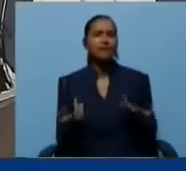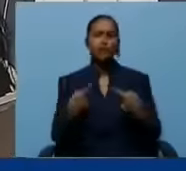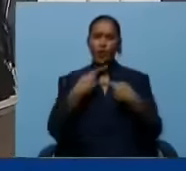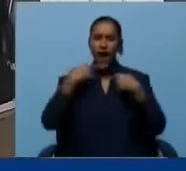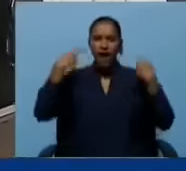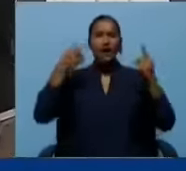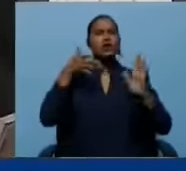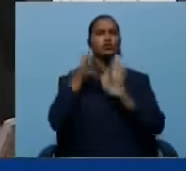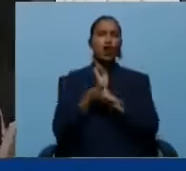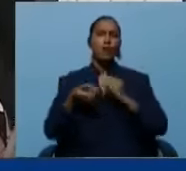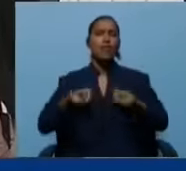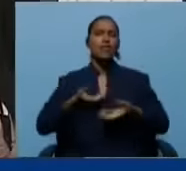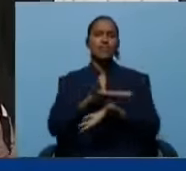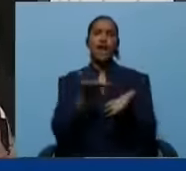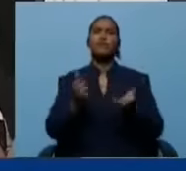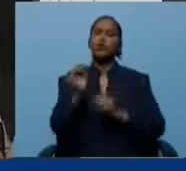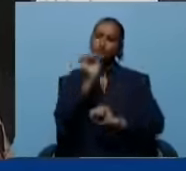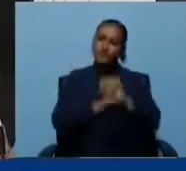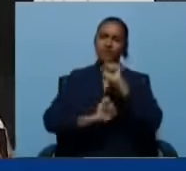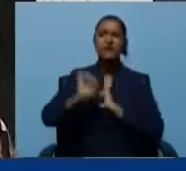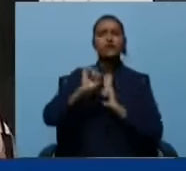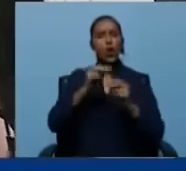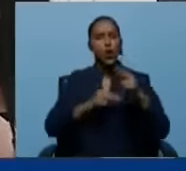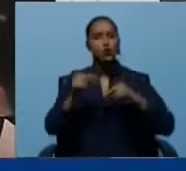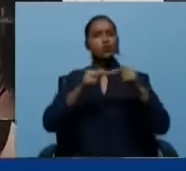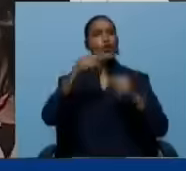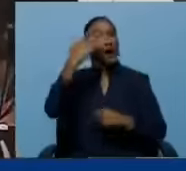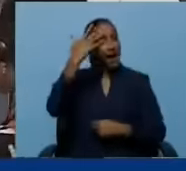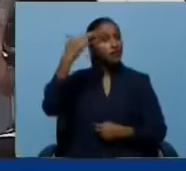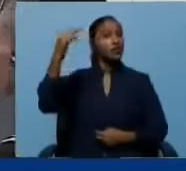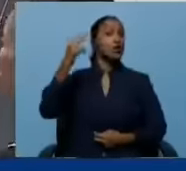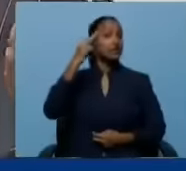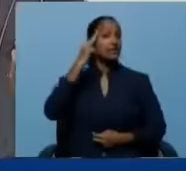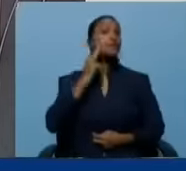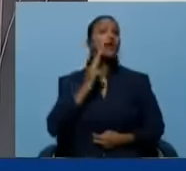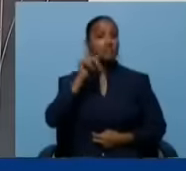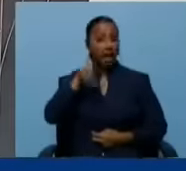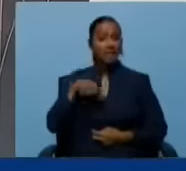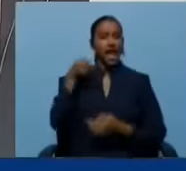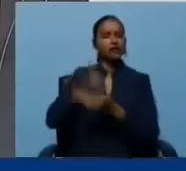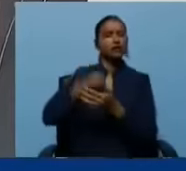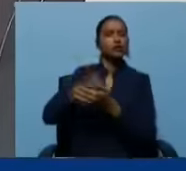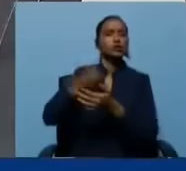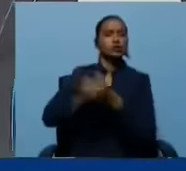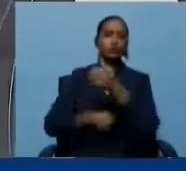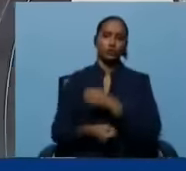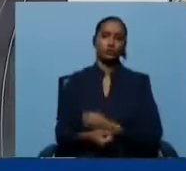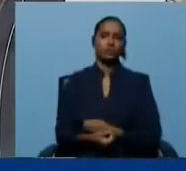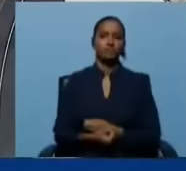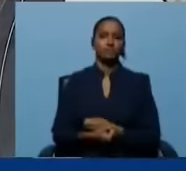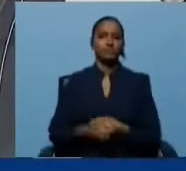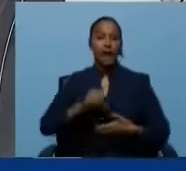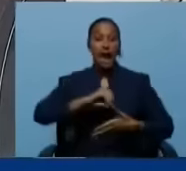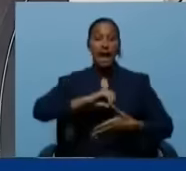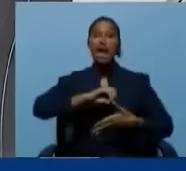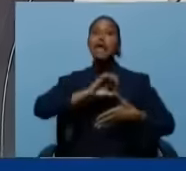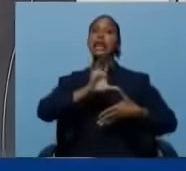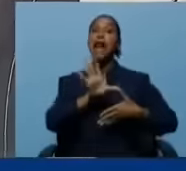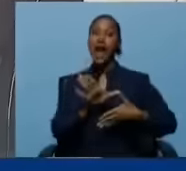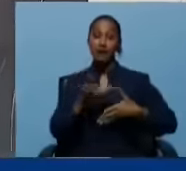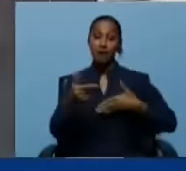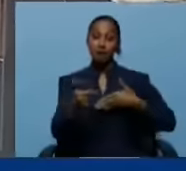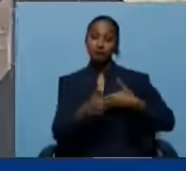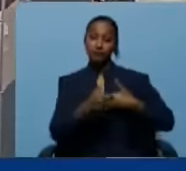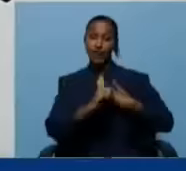y defendiendo el sueño de Bolívar, por el que también él tanto luchó. El ALBA ha sido,